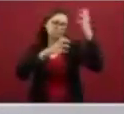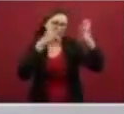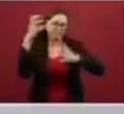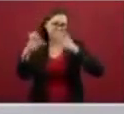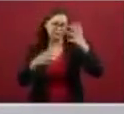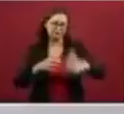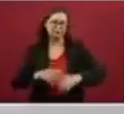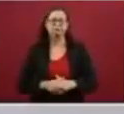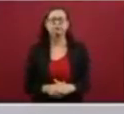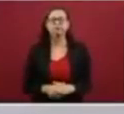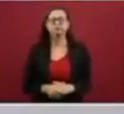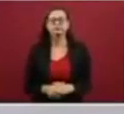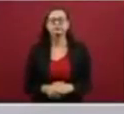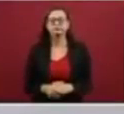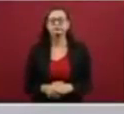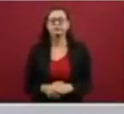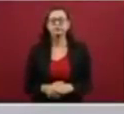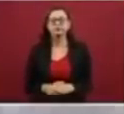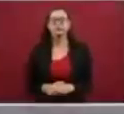Con lo conseguido